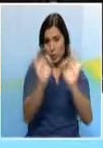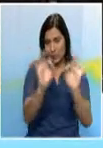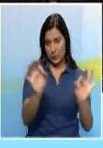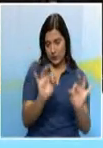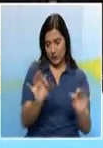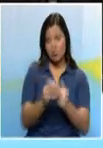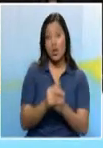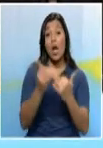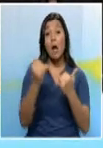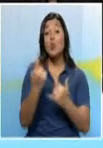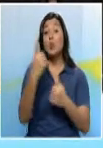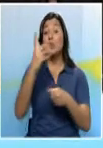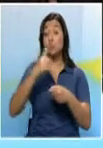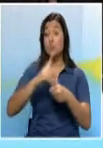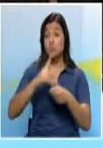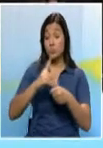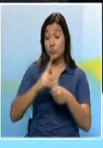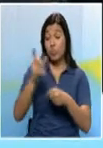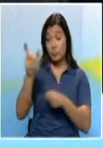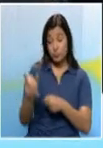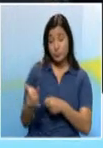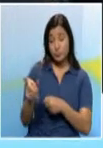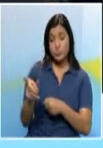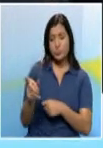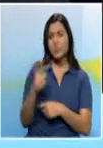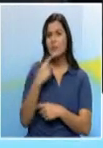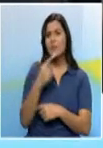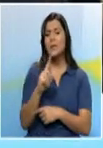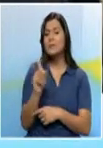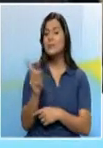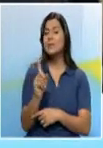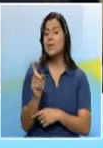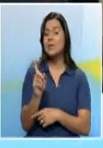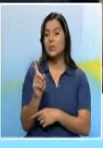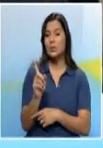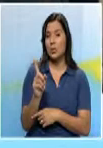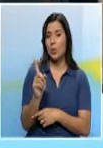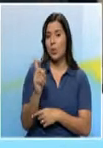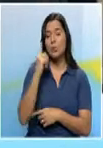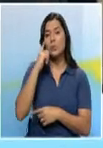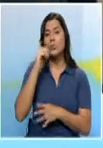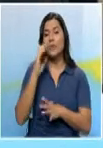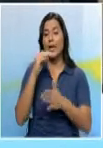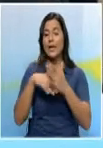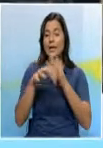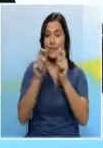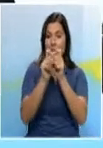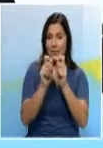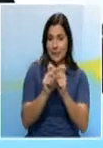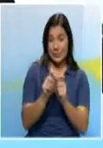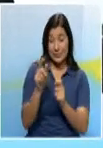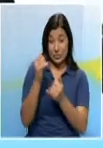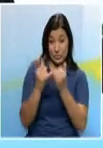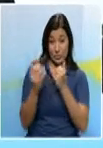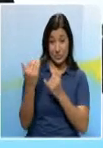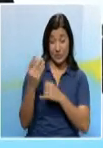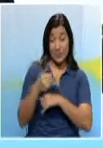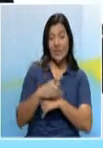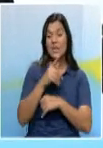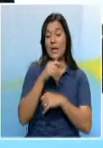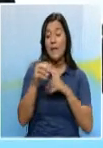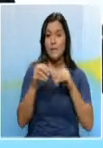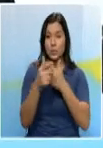que representan a una de las bancadas que ha planteado que no se les tomó en cuenta en lo que es el detalle en estos últimos días es el